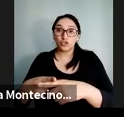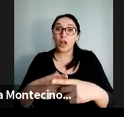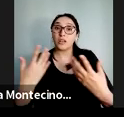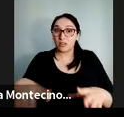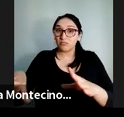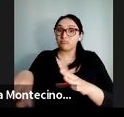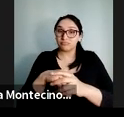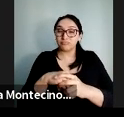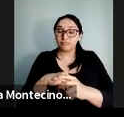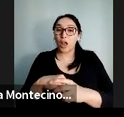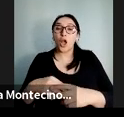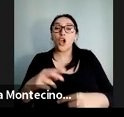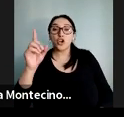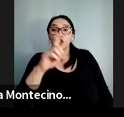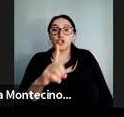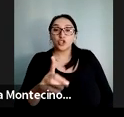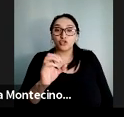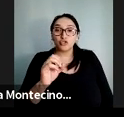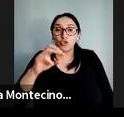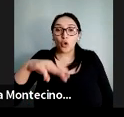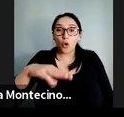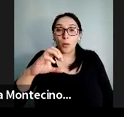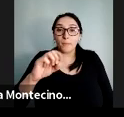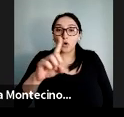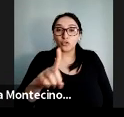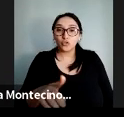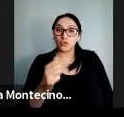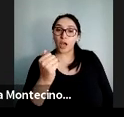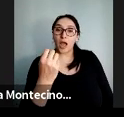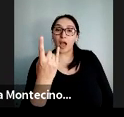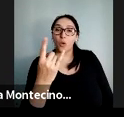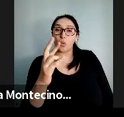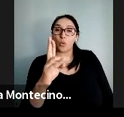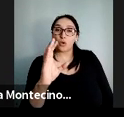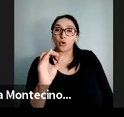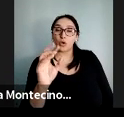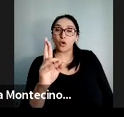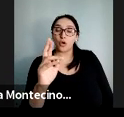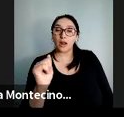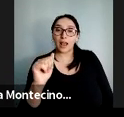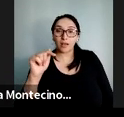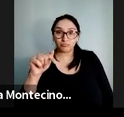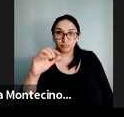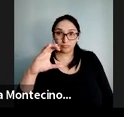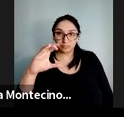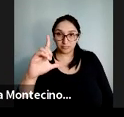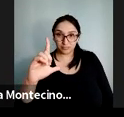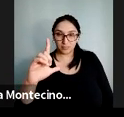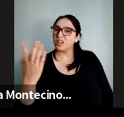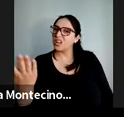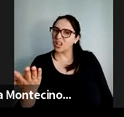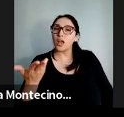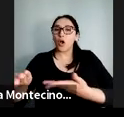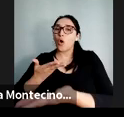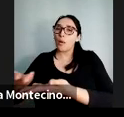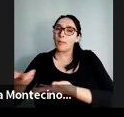nombre Somos Aurora CL. Y ahí hemos estado compartiendo esta información con la intención de que se pueda